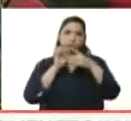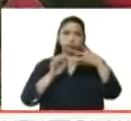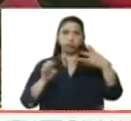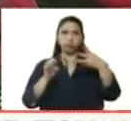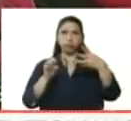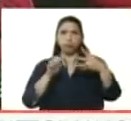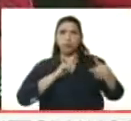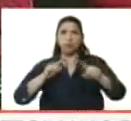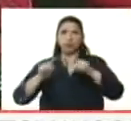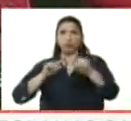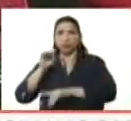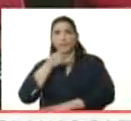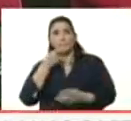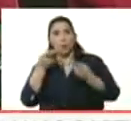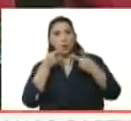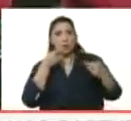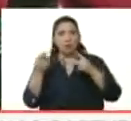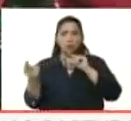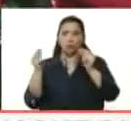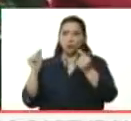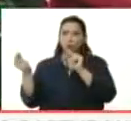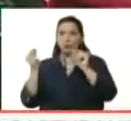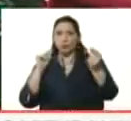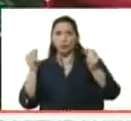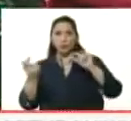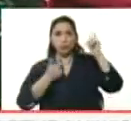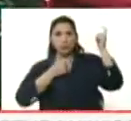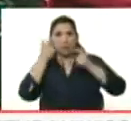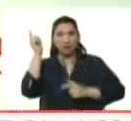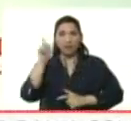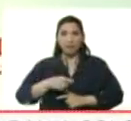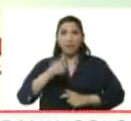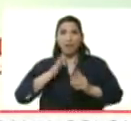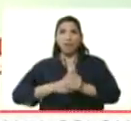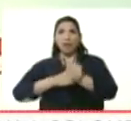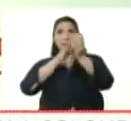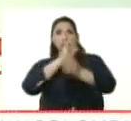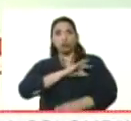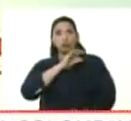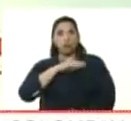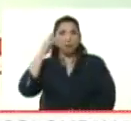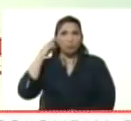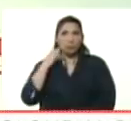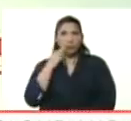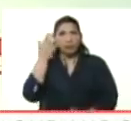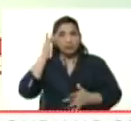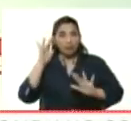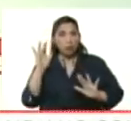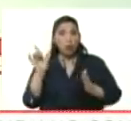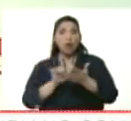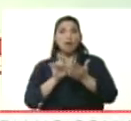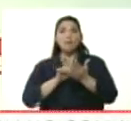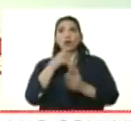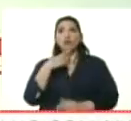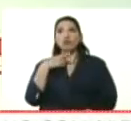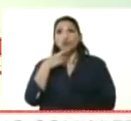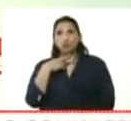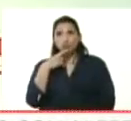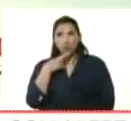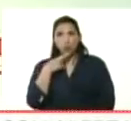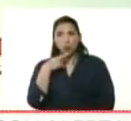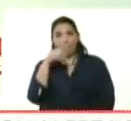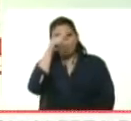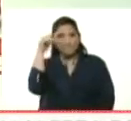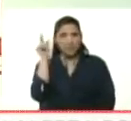el documento que fue discutido con el comandante, liderazgo socialista y bolivariano, según el libro rojo, nuestro libro rojo del